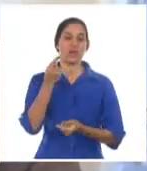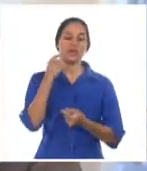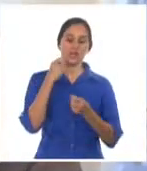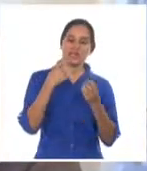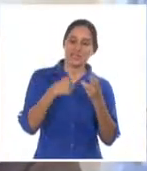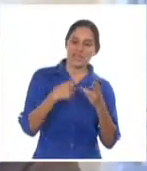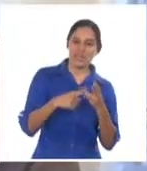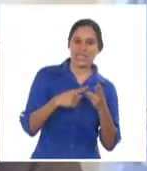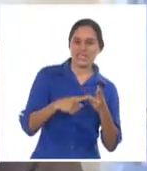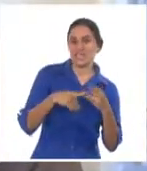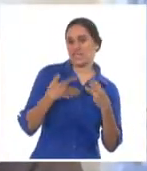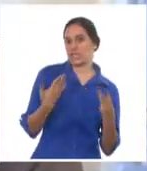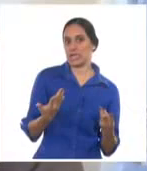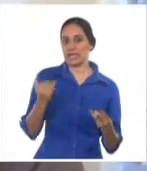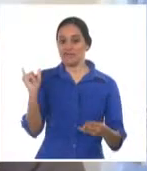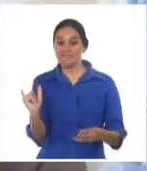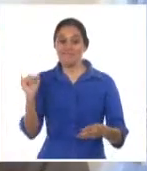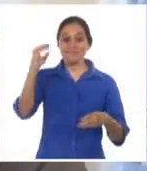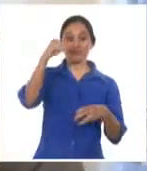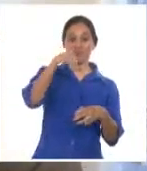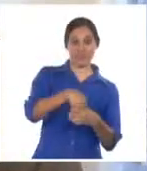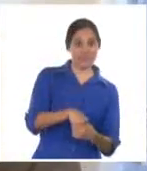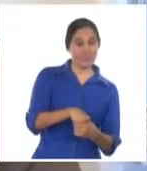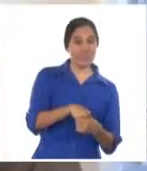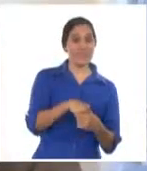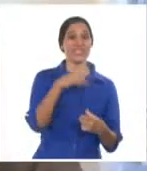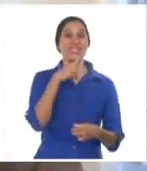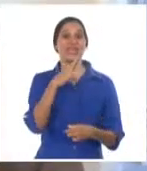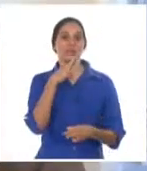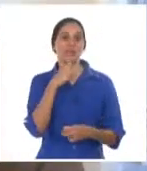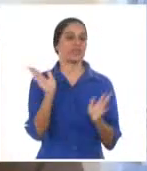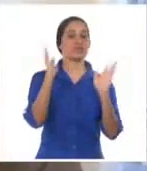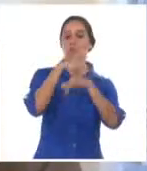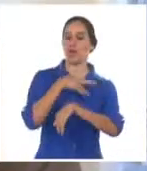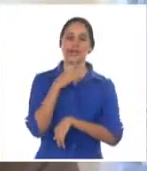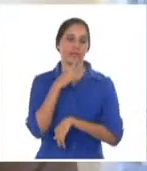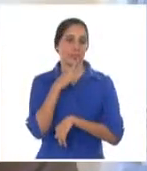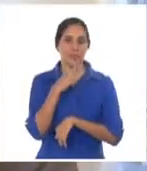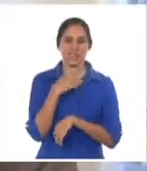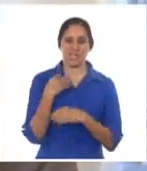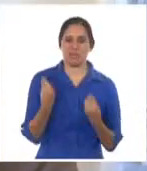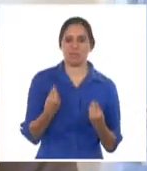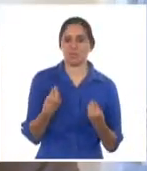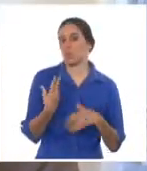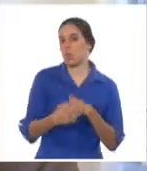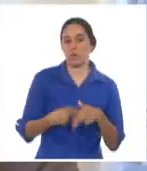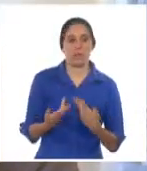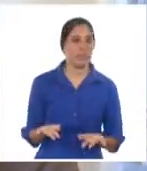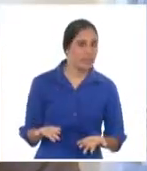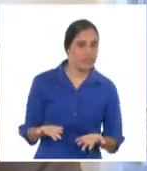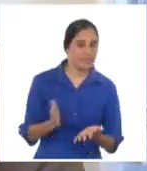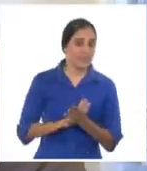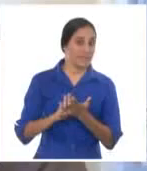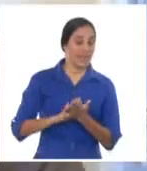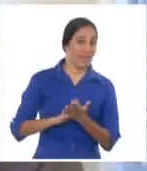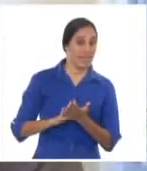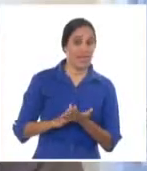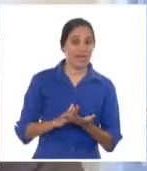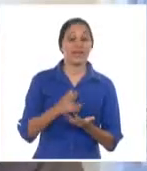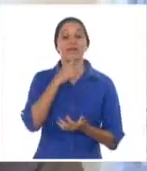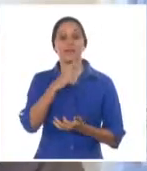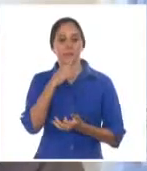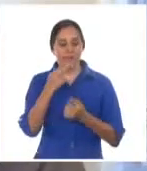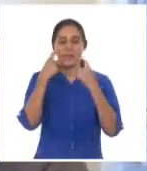la integralidad de la respuesta. Sin una respuesta integral, la violencia de género no se logra